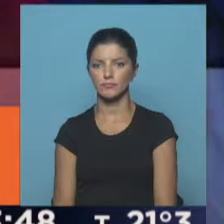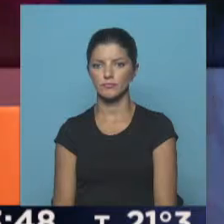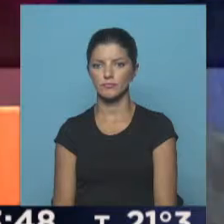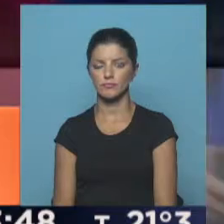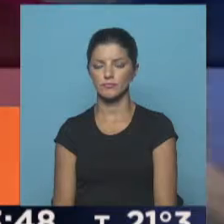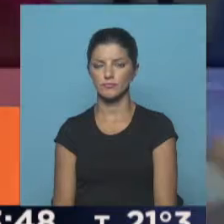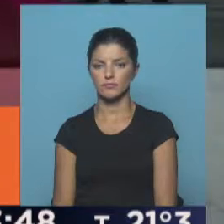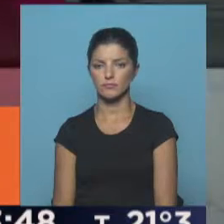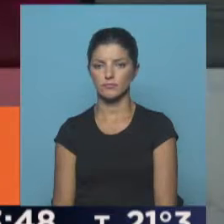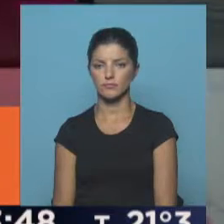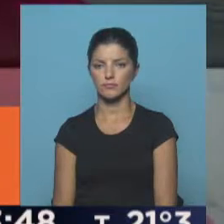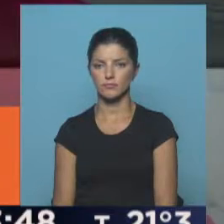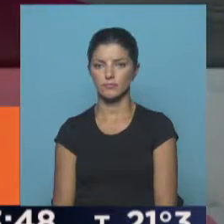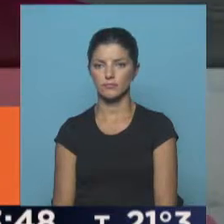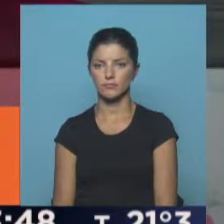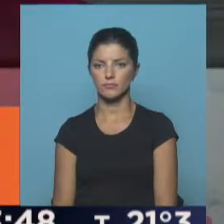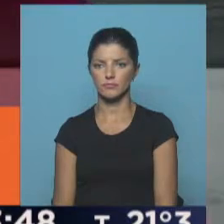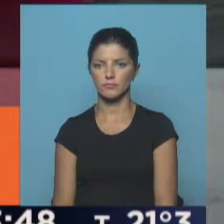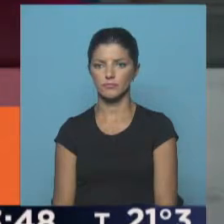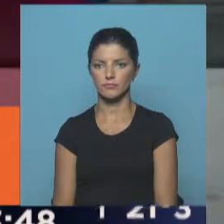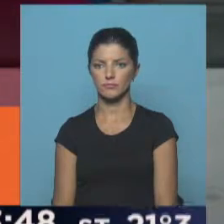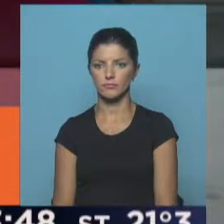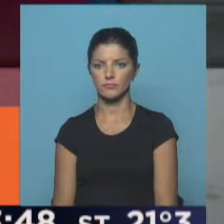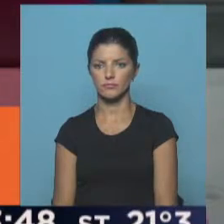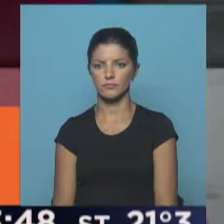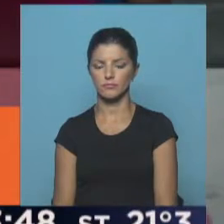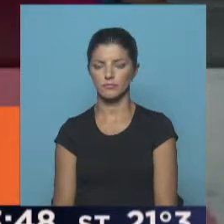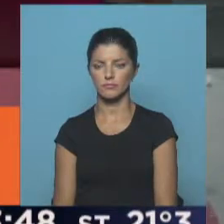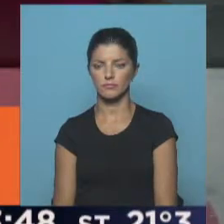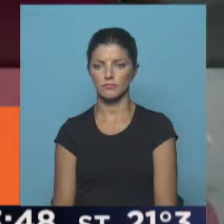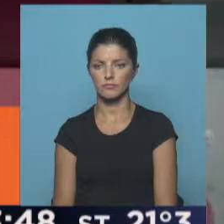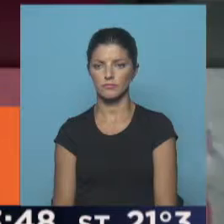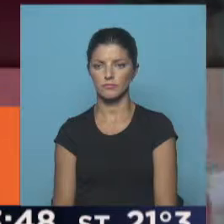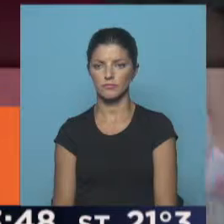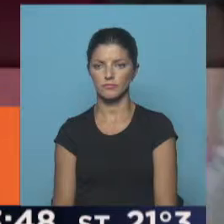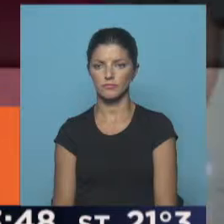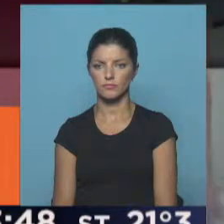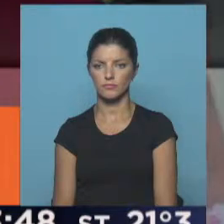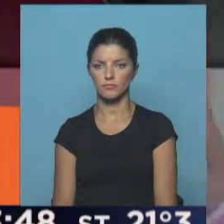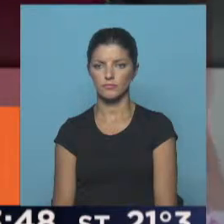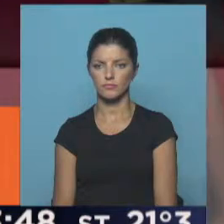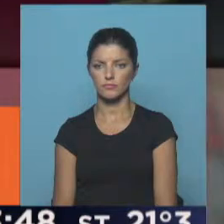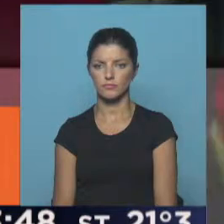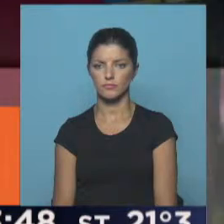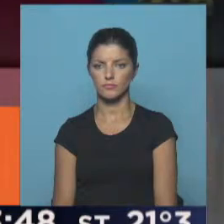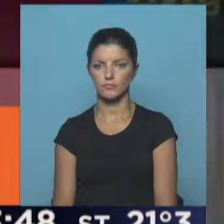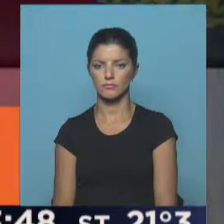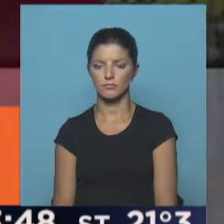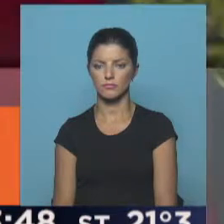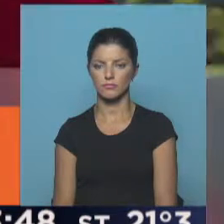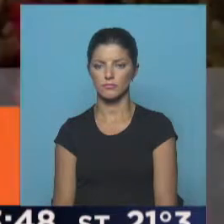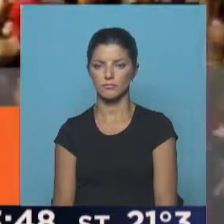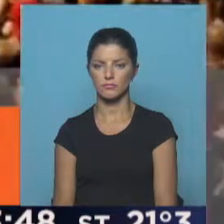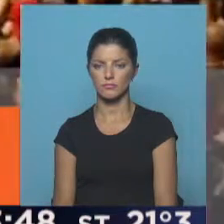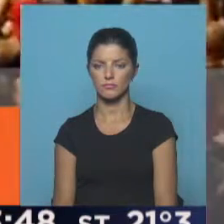él es ilegal. Él realmente no nos representa. No representa a clase massa, trabajadora, que quiere sí un Brasil digno de respeto y